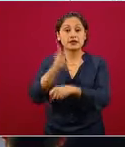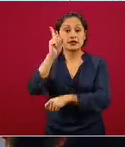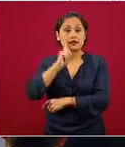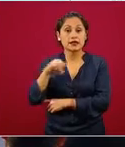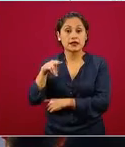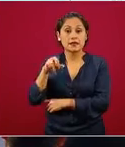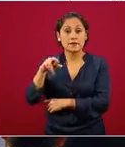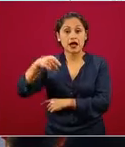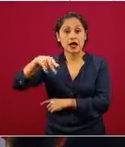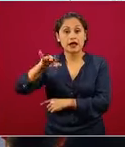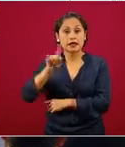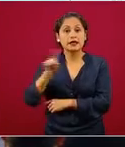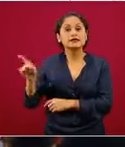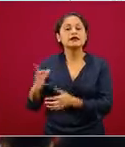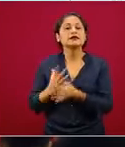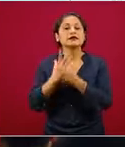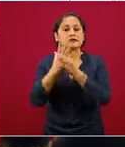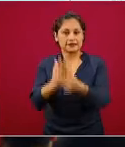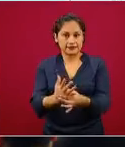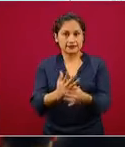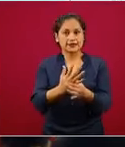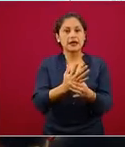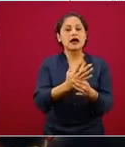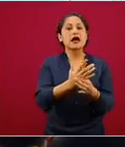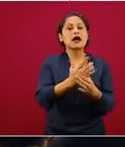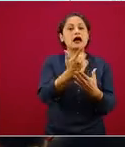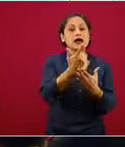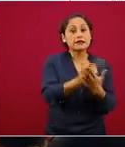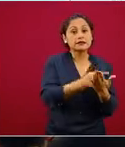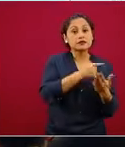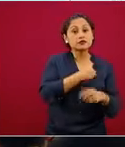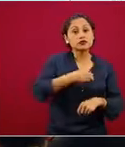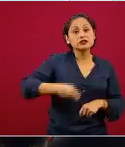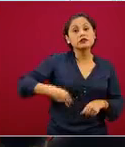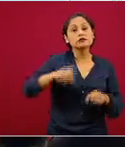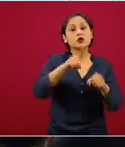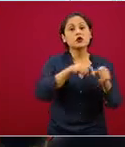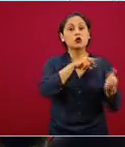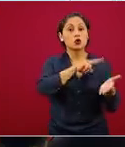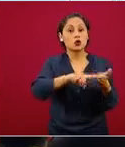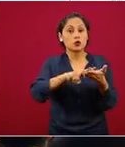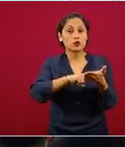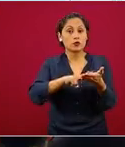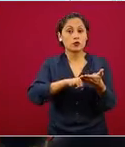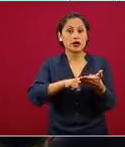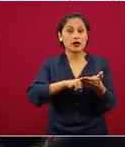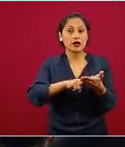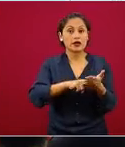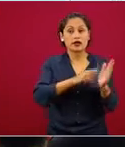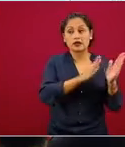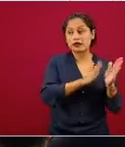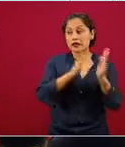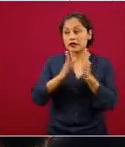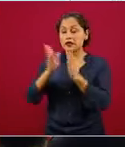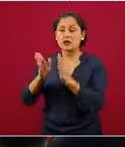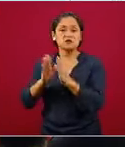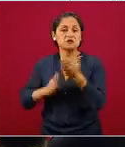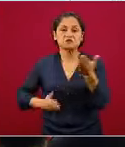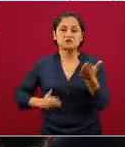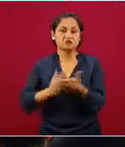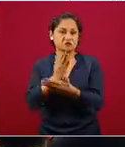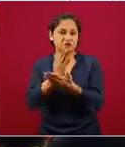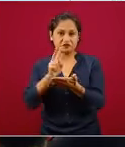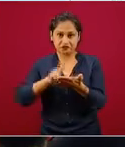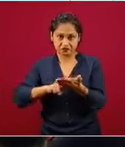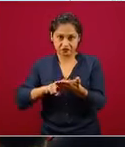en color verde en términos del semáforo y que automáticamente pueden entrar. Por eso hemos hecho referencia a esta idea de la